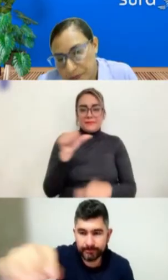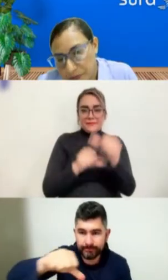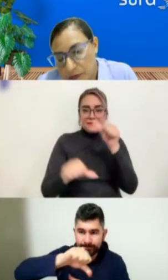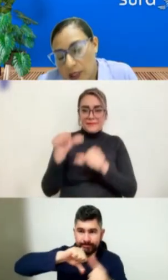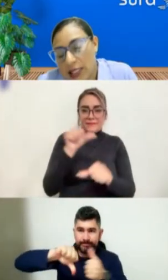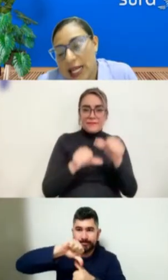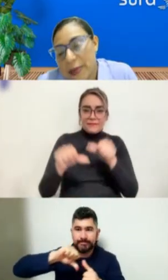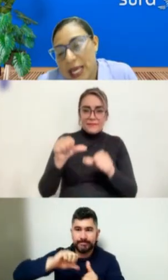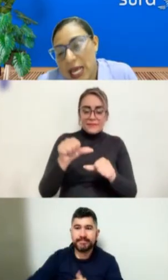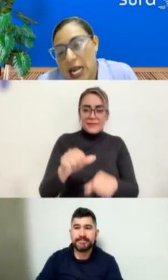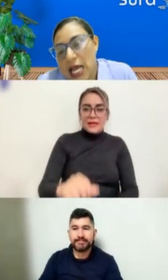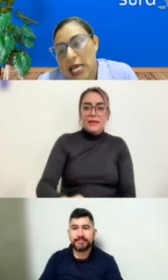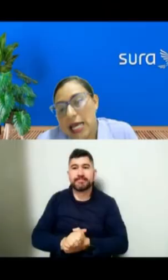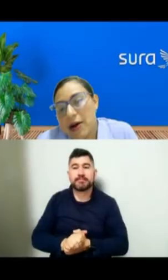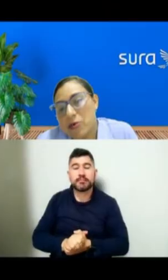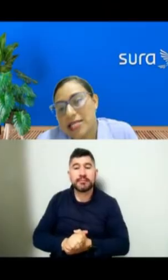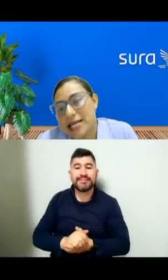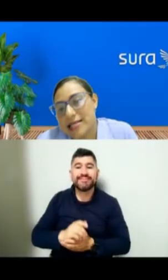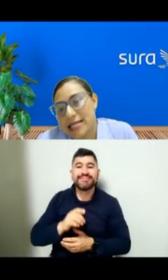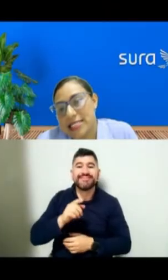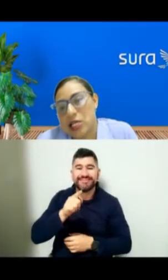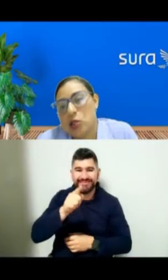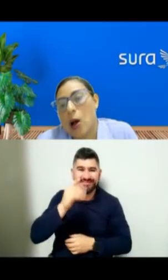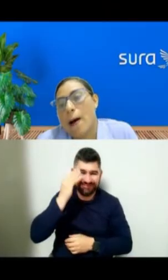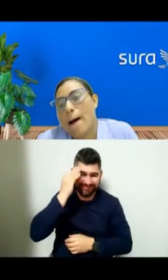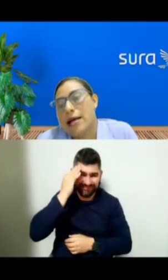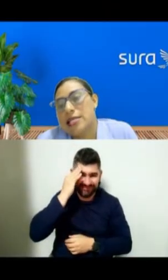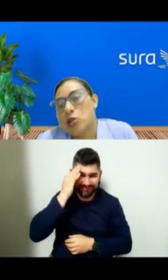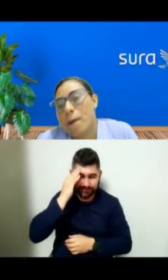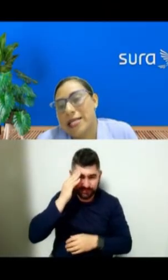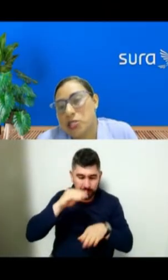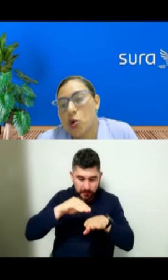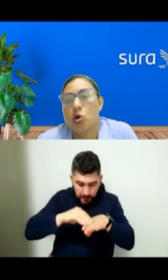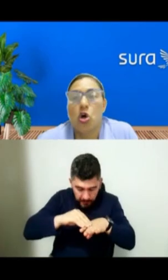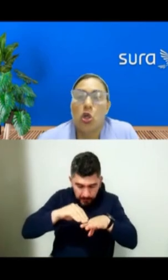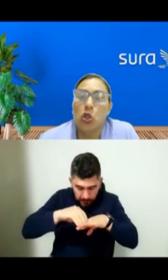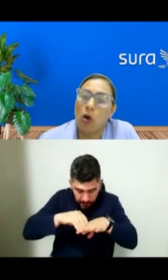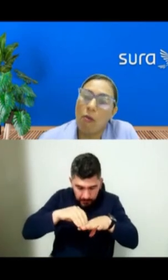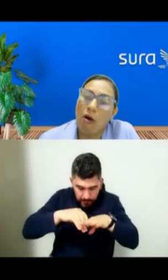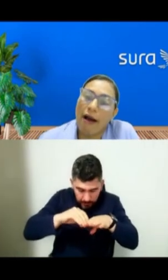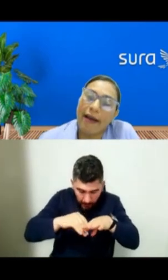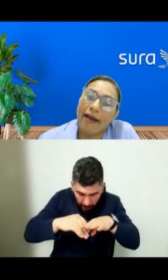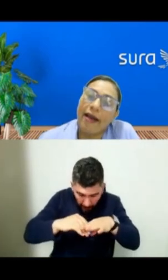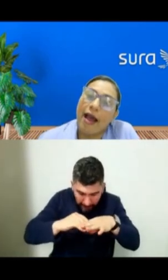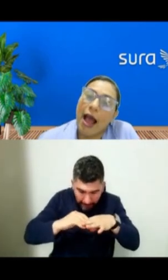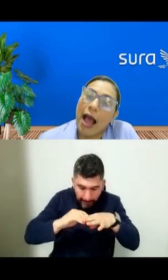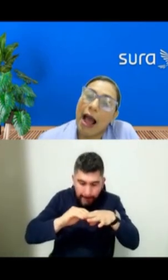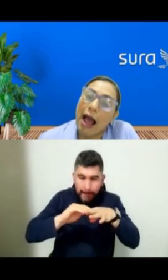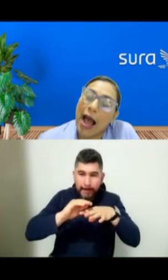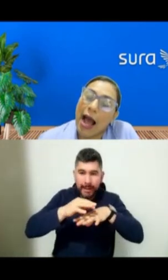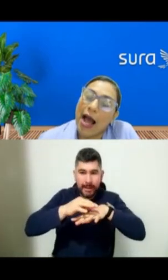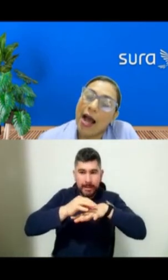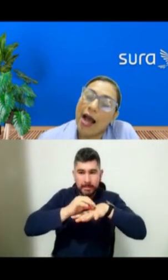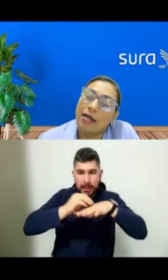nivel de la piel y vamos a seguir haciendo presión. No vamos a